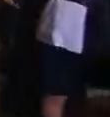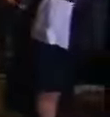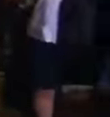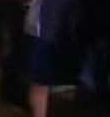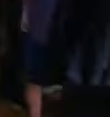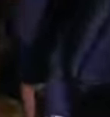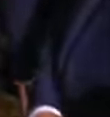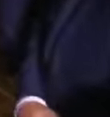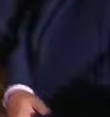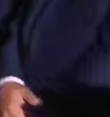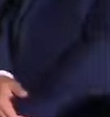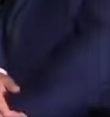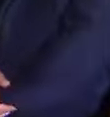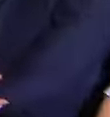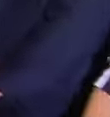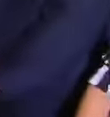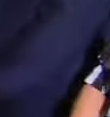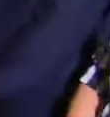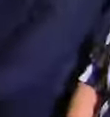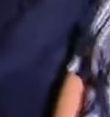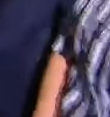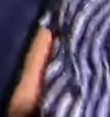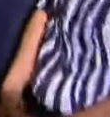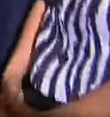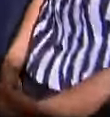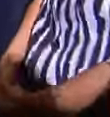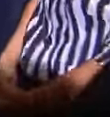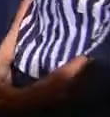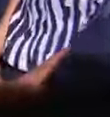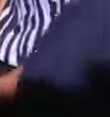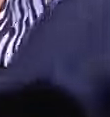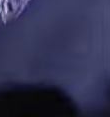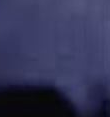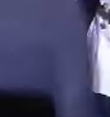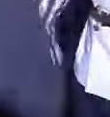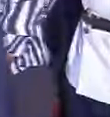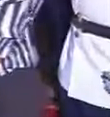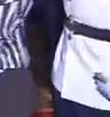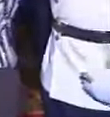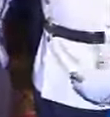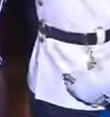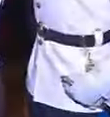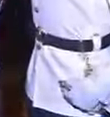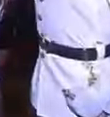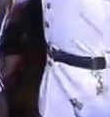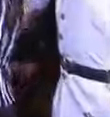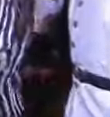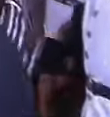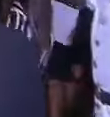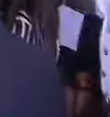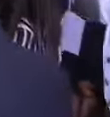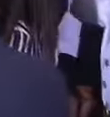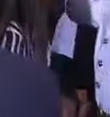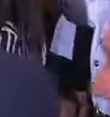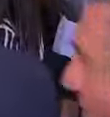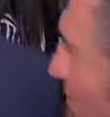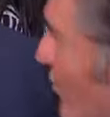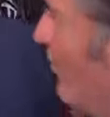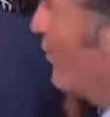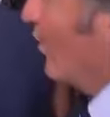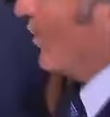Nación está recibiendo el saludo de los senadores y senadoras, diputados y diputadas que componen la Comisión de Interior. Senadores